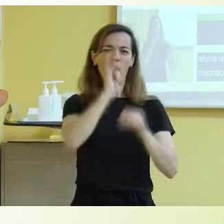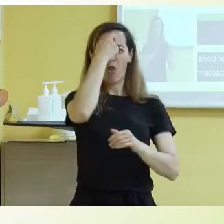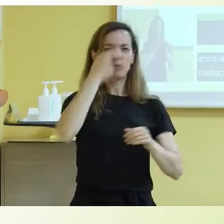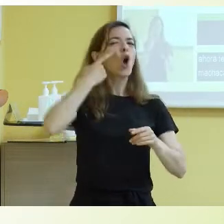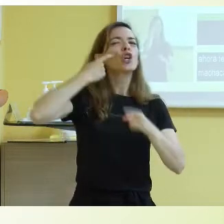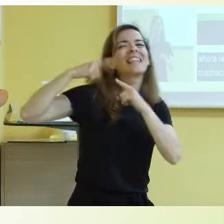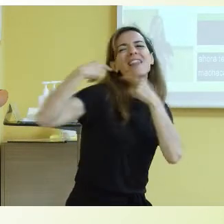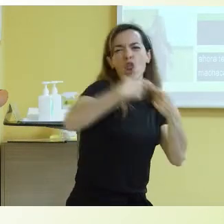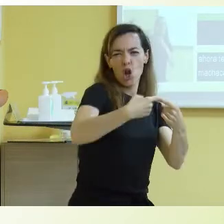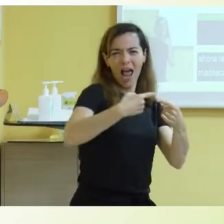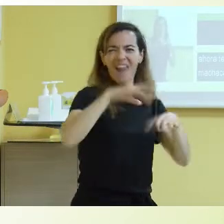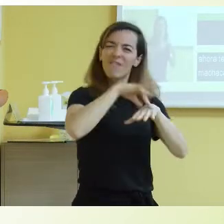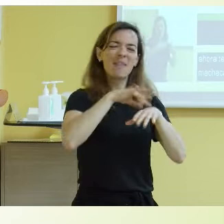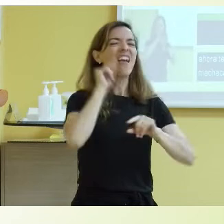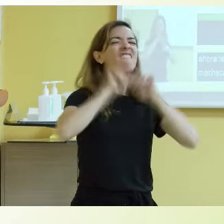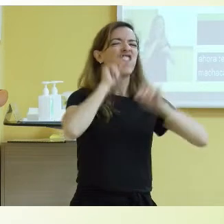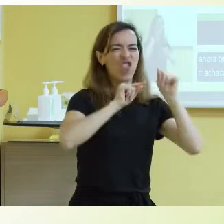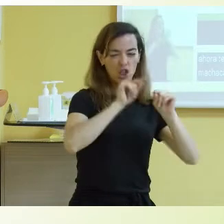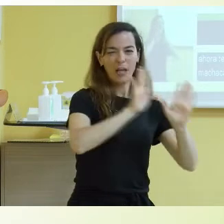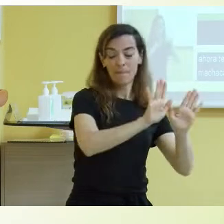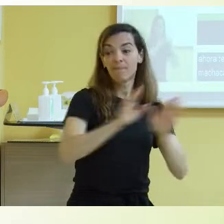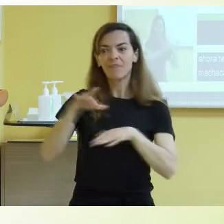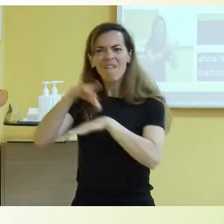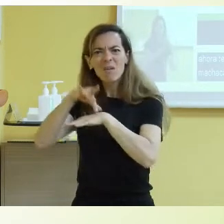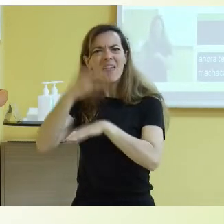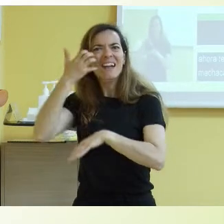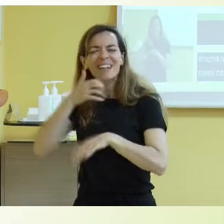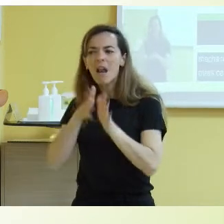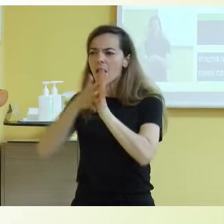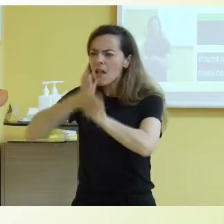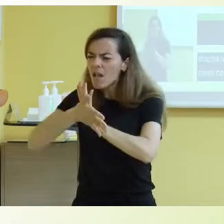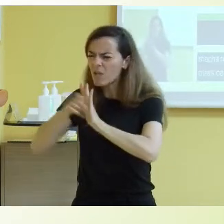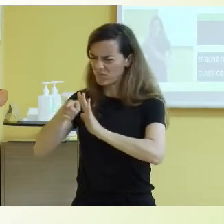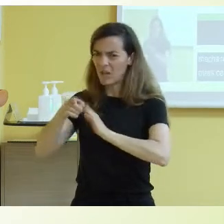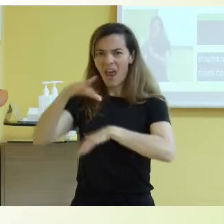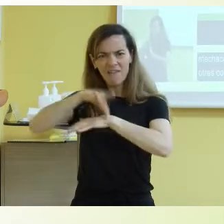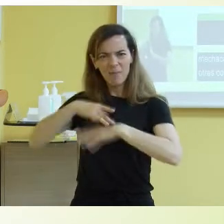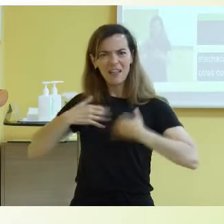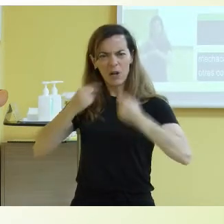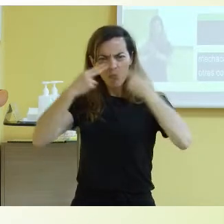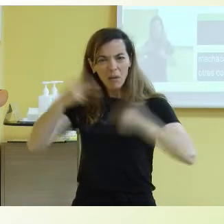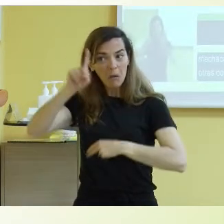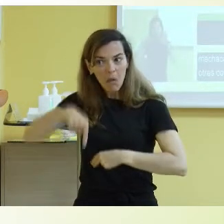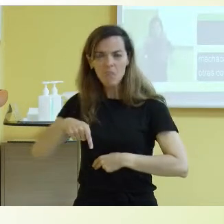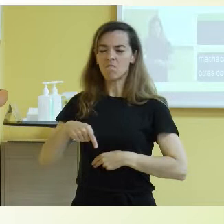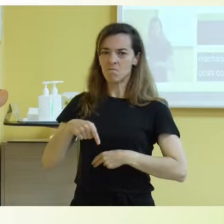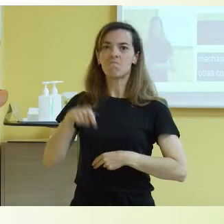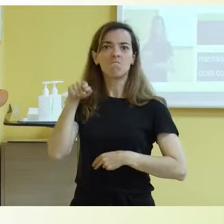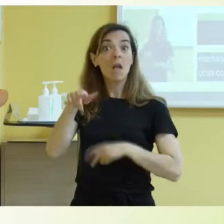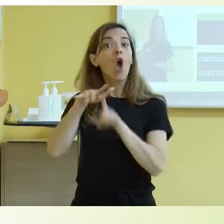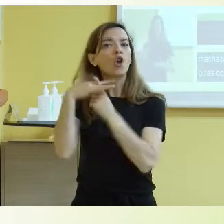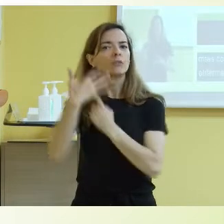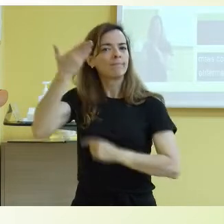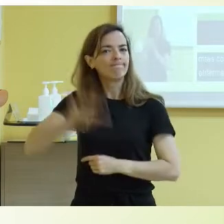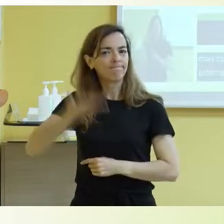mundo de las enfermedades infecciosas. Definir el marco de enfermedades raras como un marco de enfermedades de salud pública tiene un contexto muy importante. Tiene